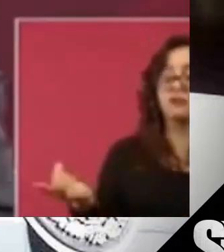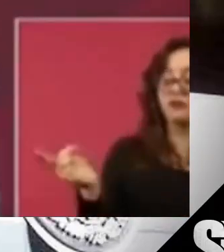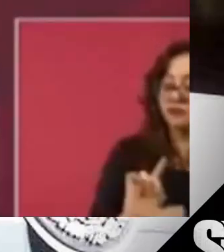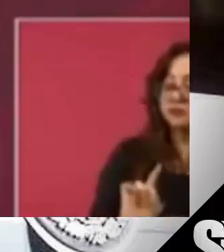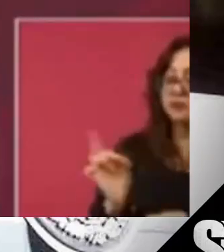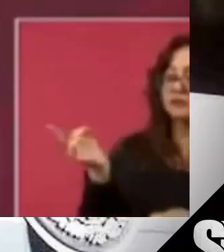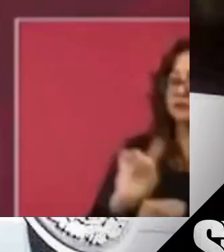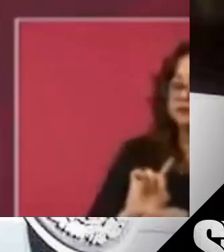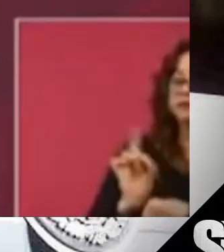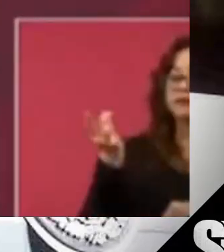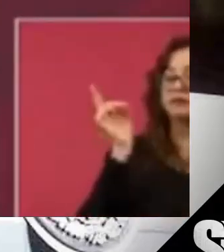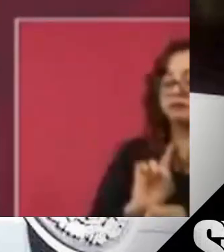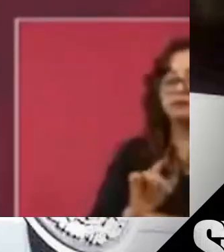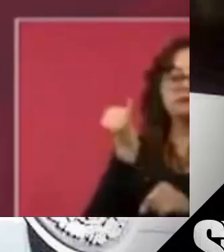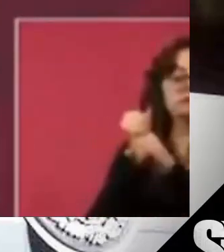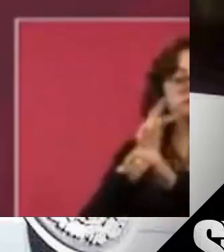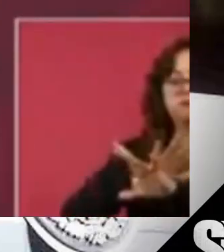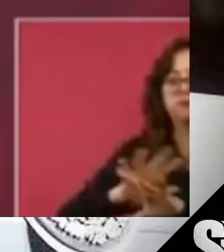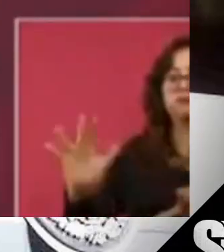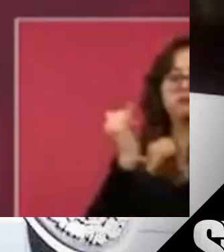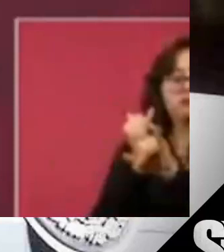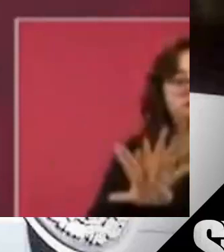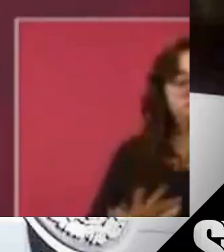presidente me dijo, mándaselos con todo el detalle.